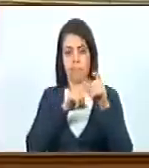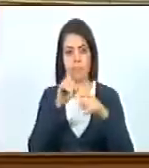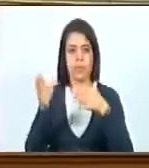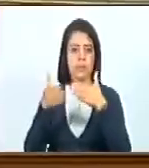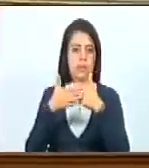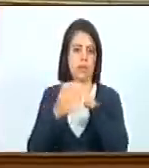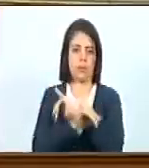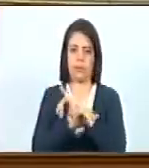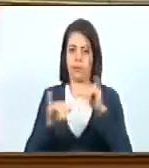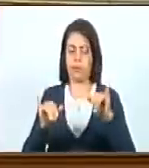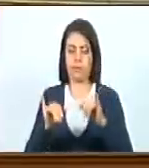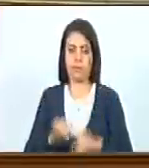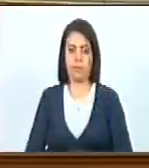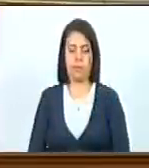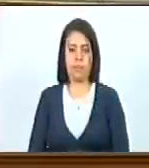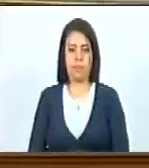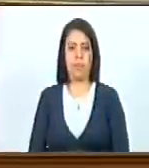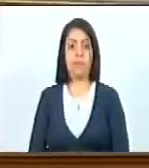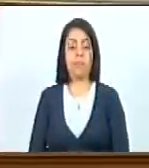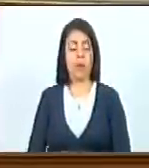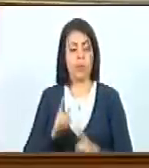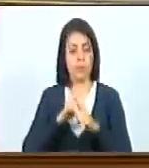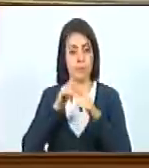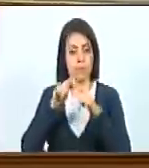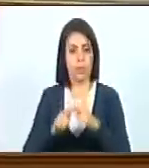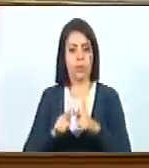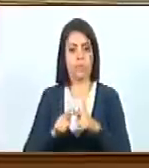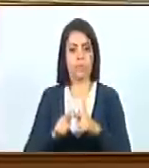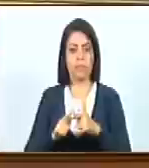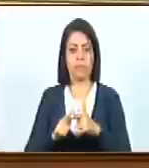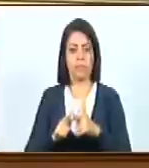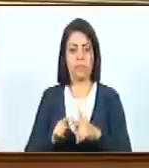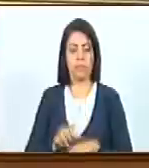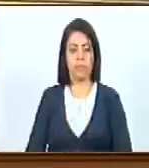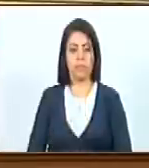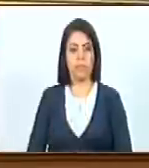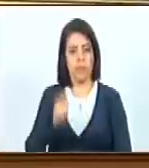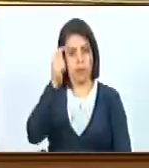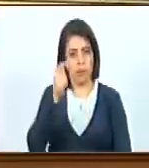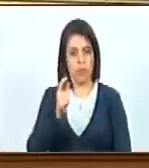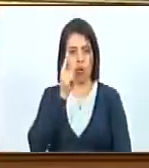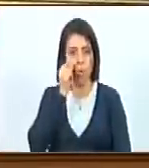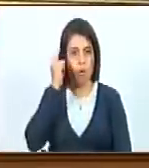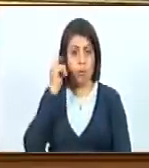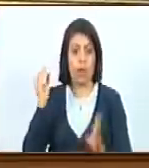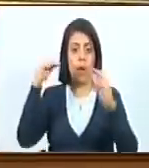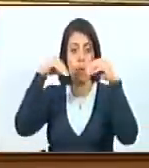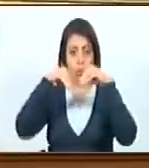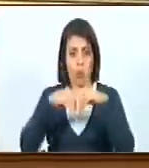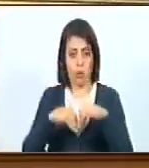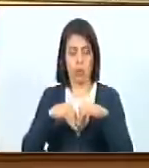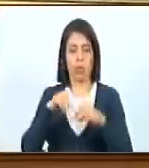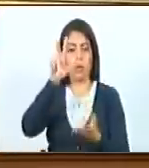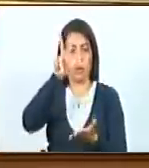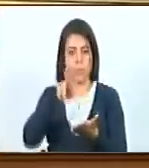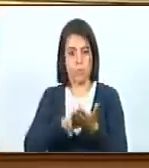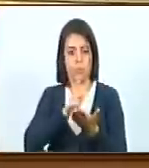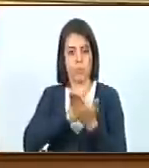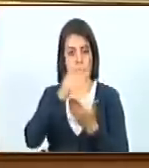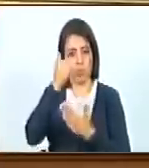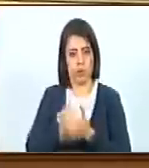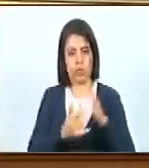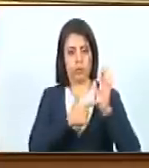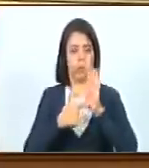Se cierra. En consideración, las diputadas y diputados que estén de acuerdo con aprobar el